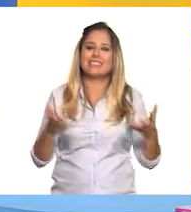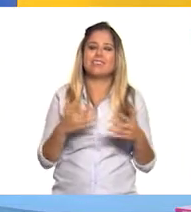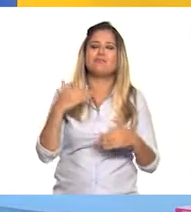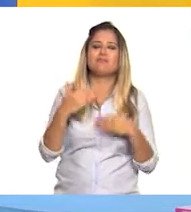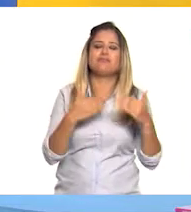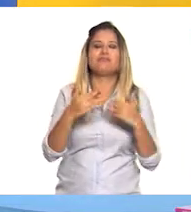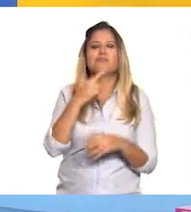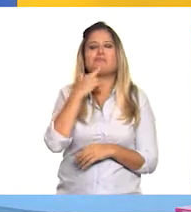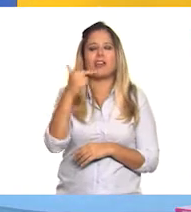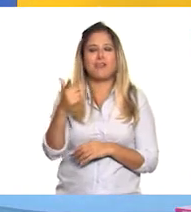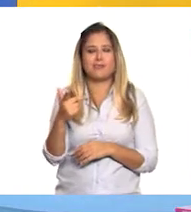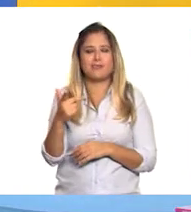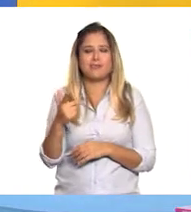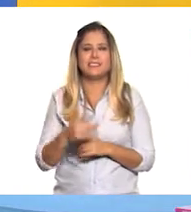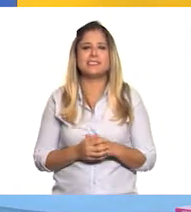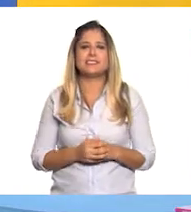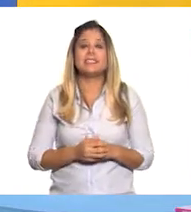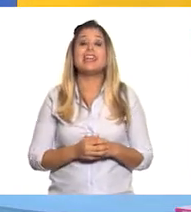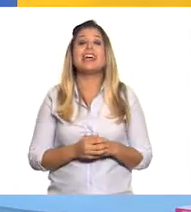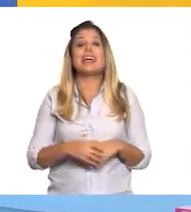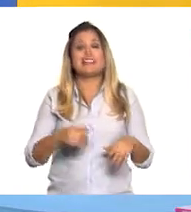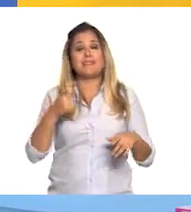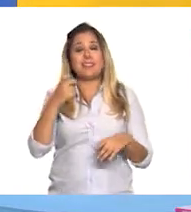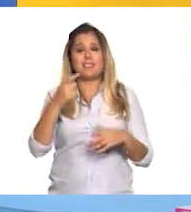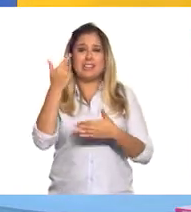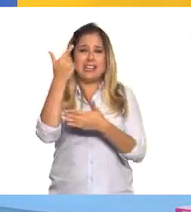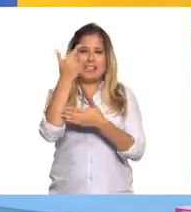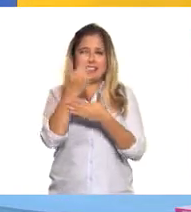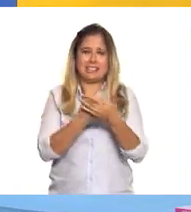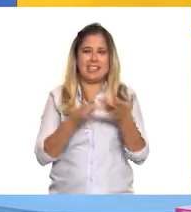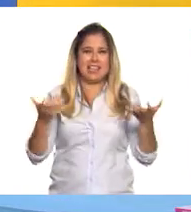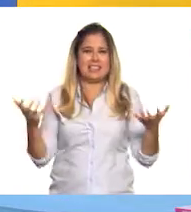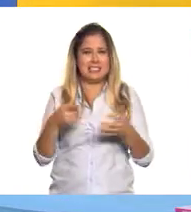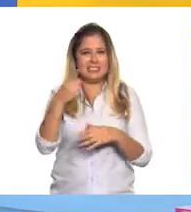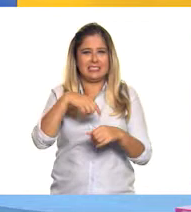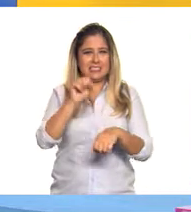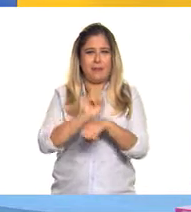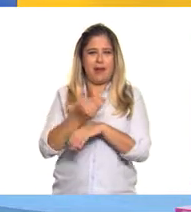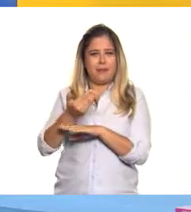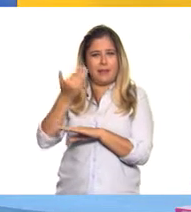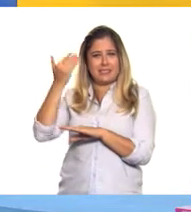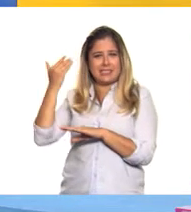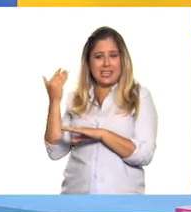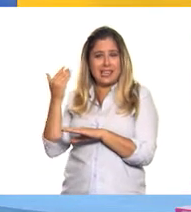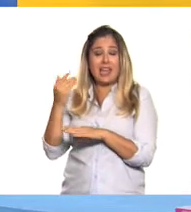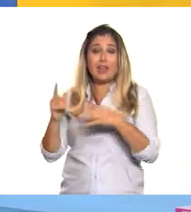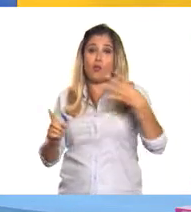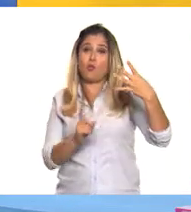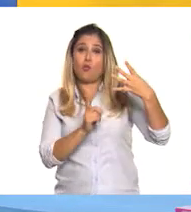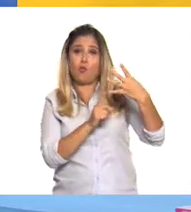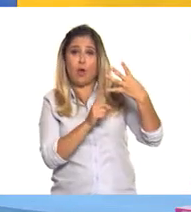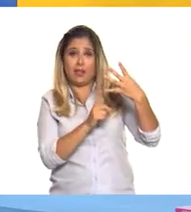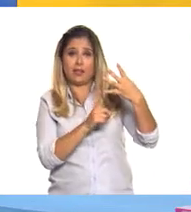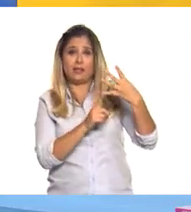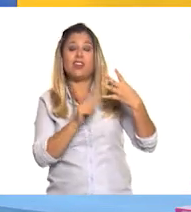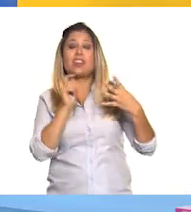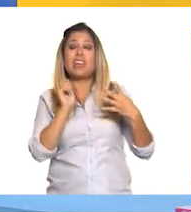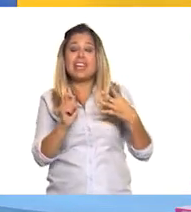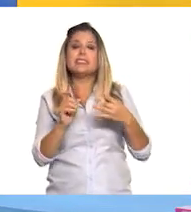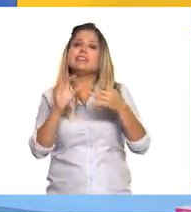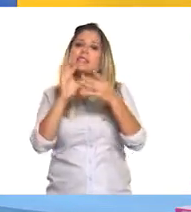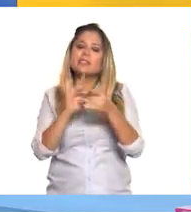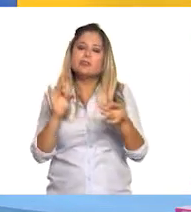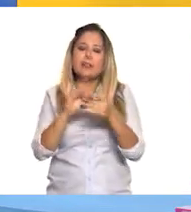diversas situaciones. Ahora, de acuerdo con el listado que elaboramos la semana pasada, el punto 4 sería definir